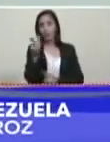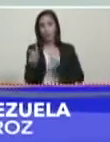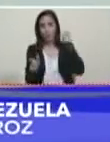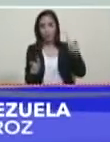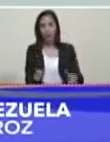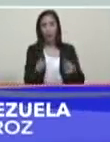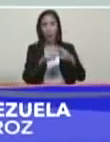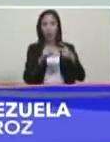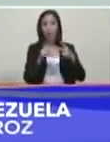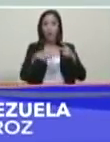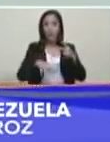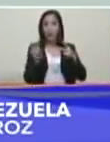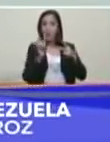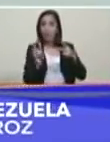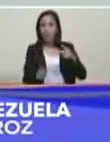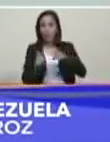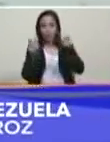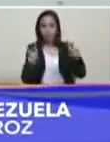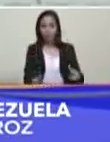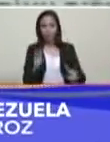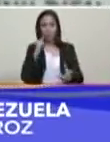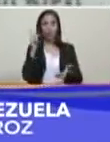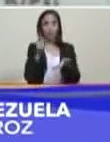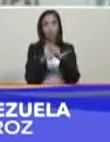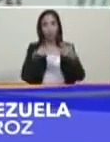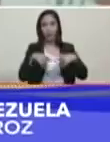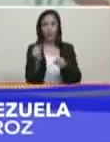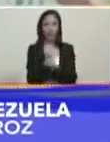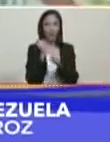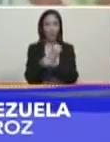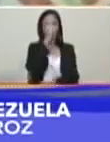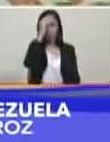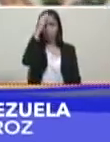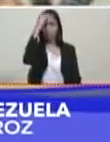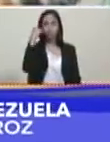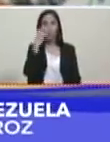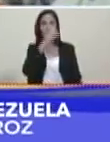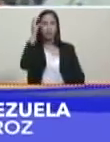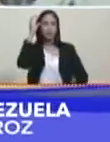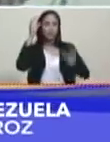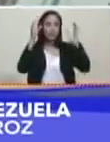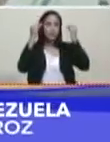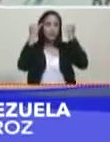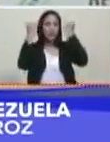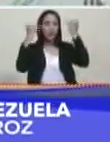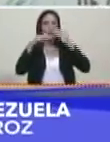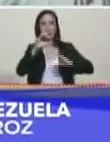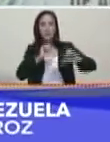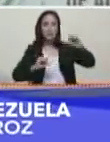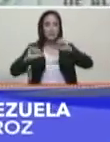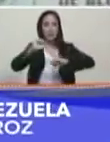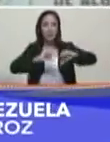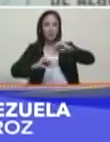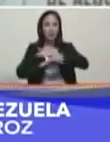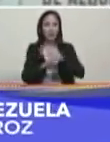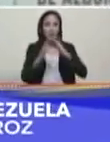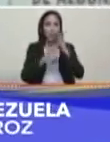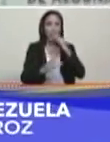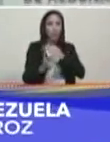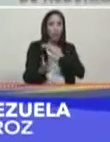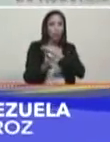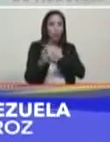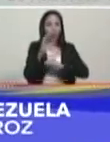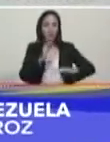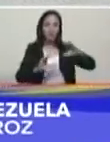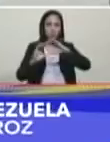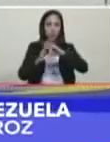acá. Entonces, el trabajo, el conocimiento, la ciencia y la tecnología del pueblo y los técnicos de Vietnam, junto